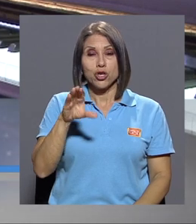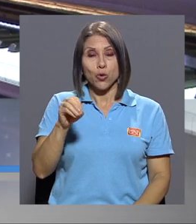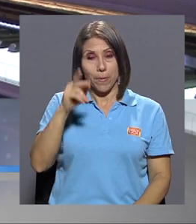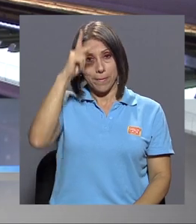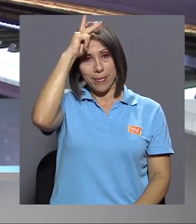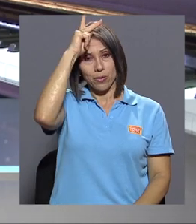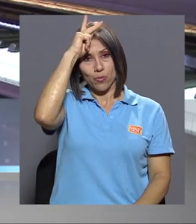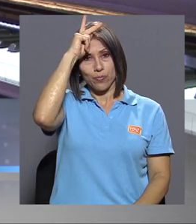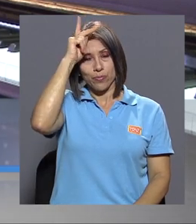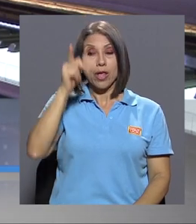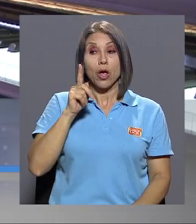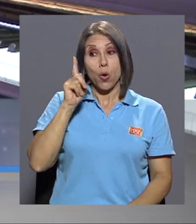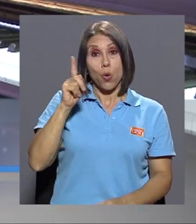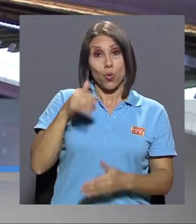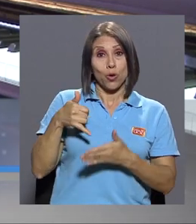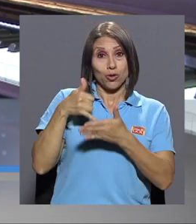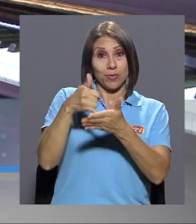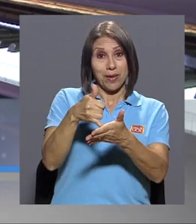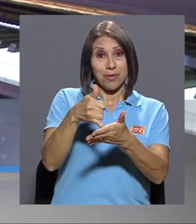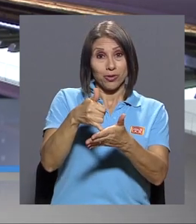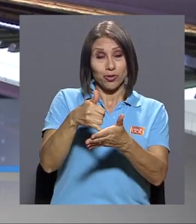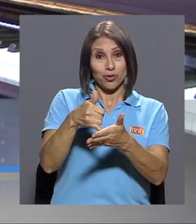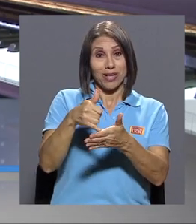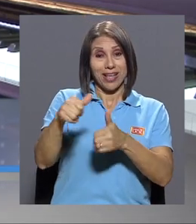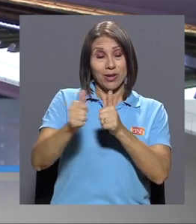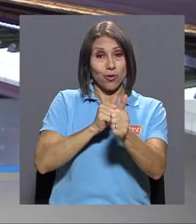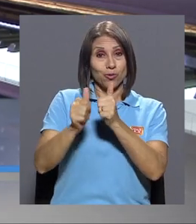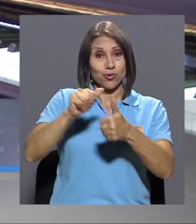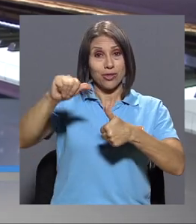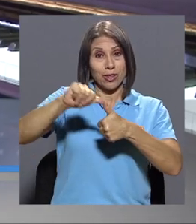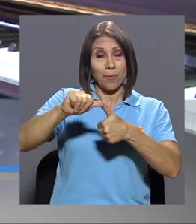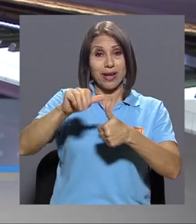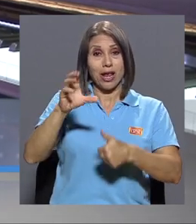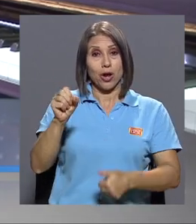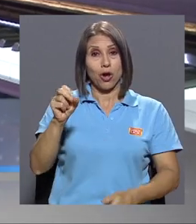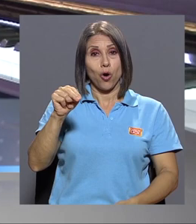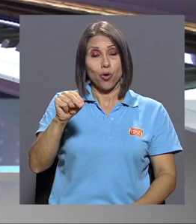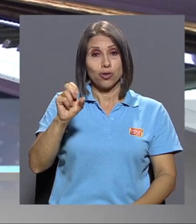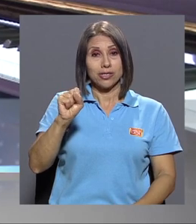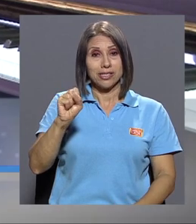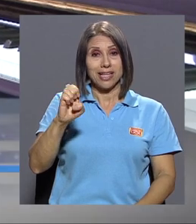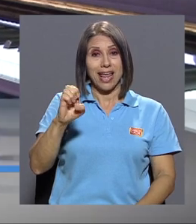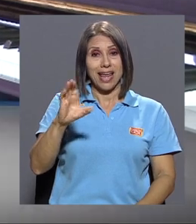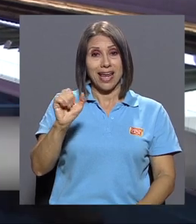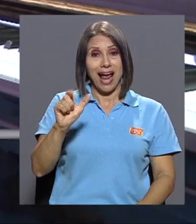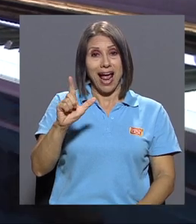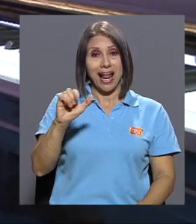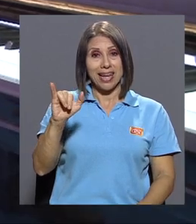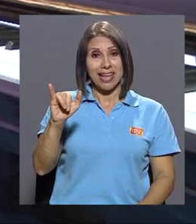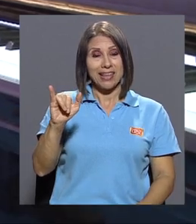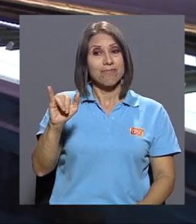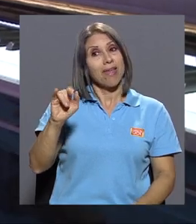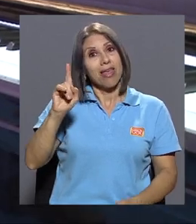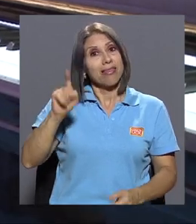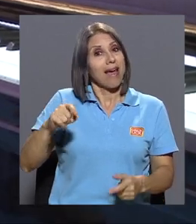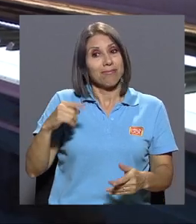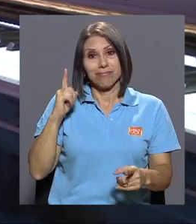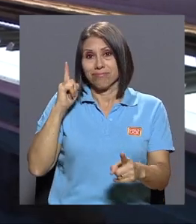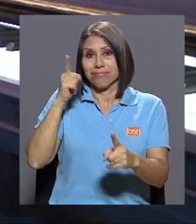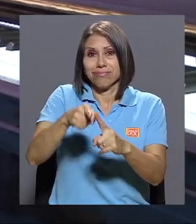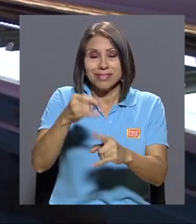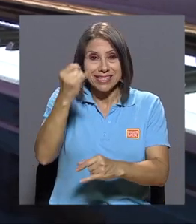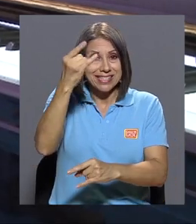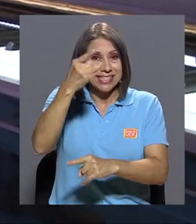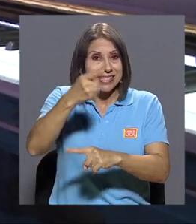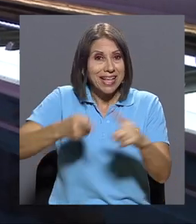premios por el primer lugar en el concejal y en el concurso centroamericano era llegar directo a la semifinal en ese concurso de perú y llegué